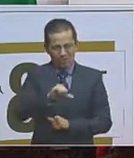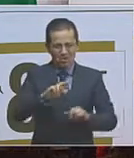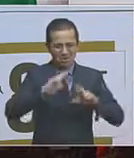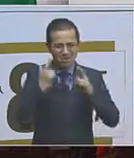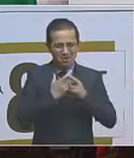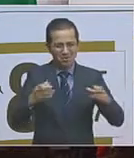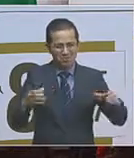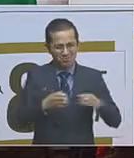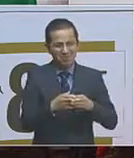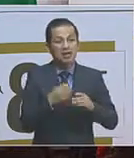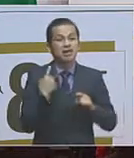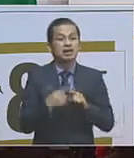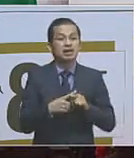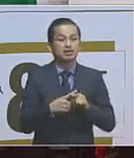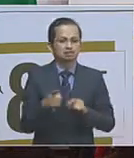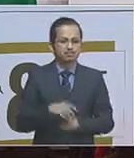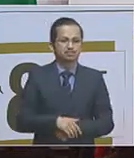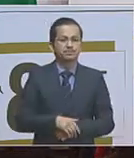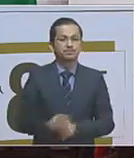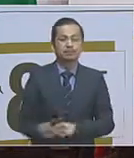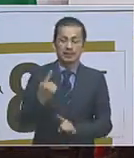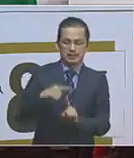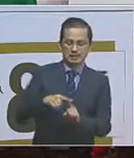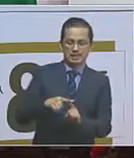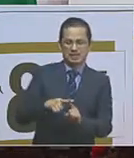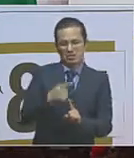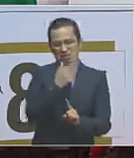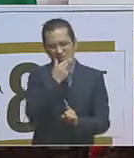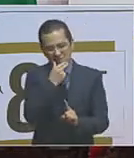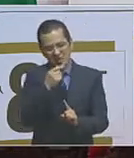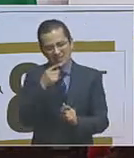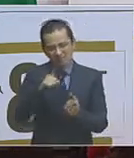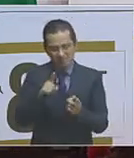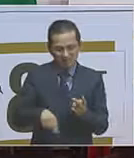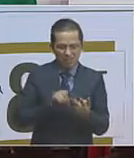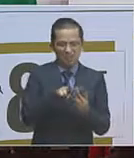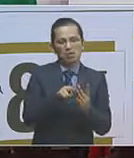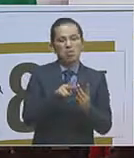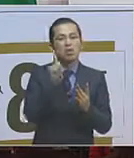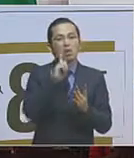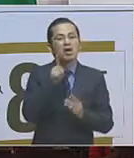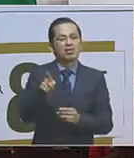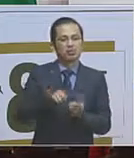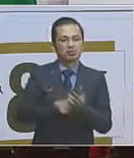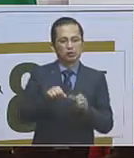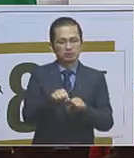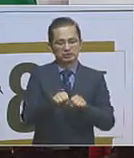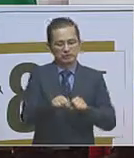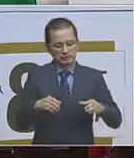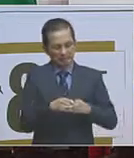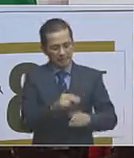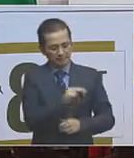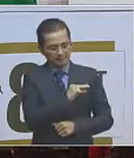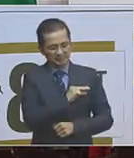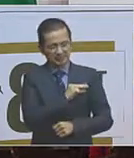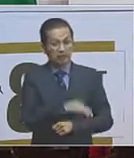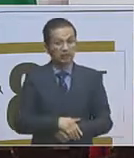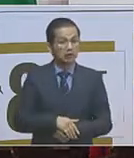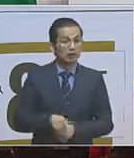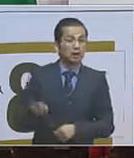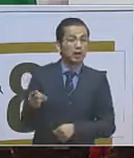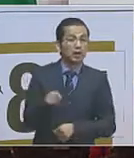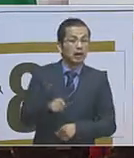los integrantes el integrante y las integrantes de la sala especializada que siempre tienen el tino y la